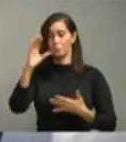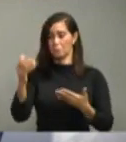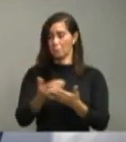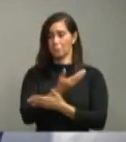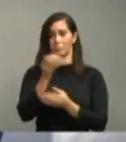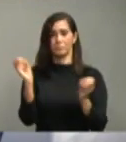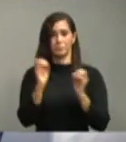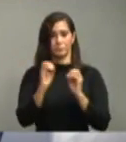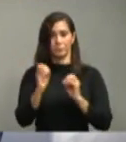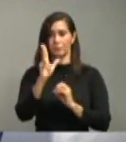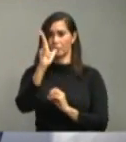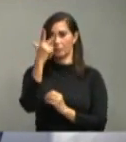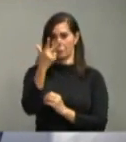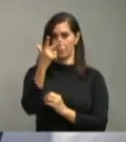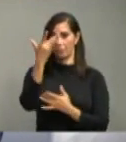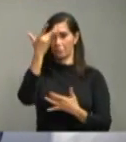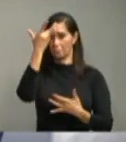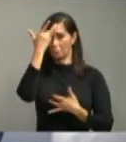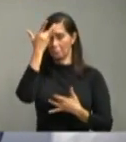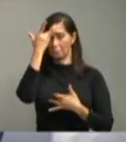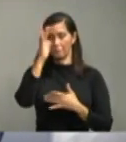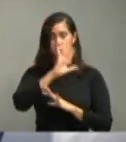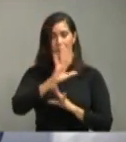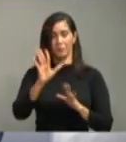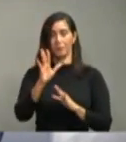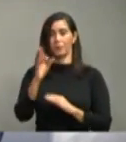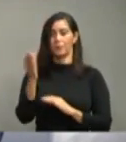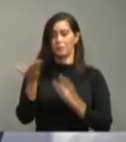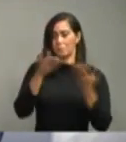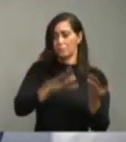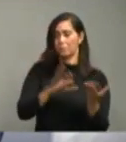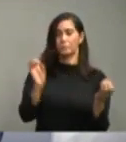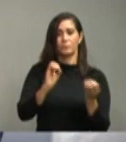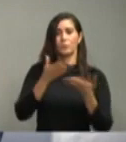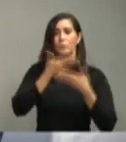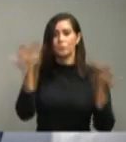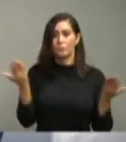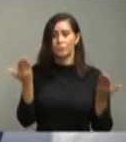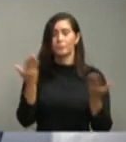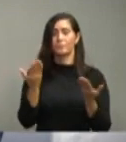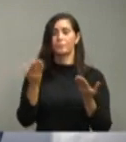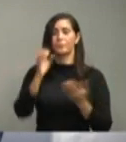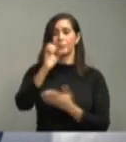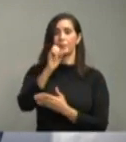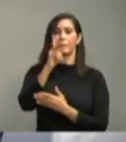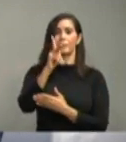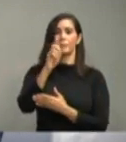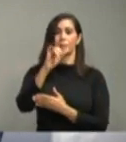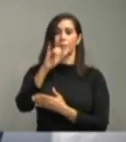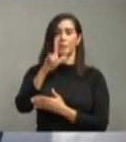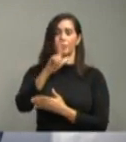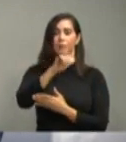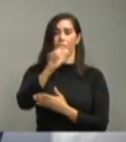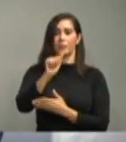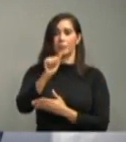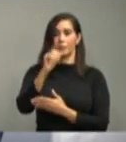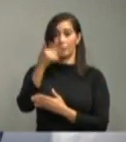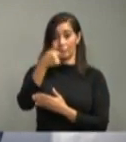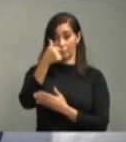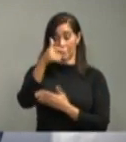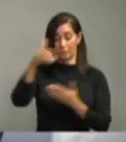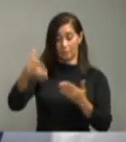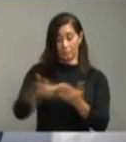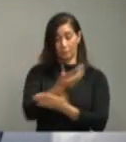3 acumulados, ningún fallecimiento. Espaillat, 10 casos nuevos, 82